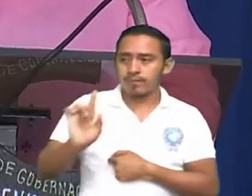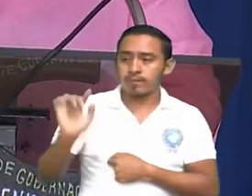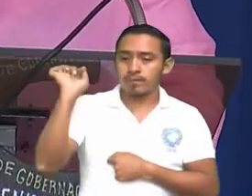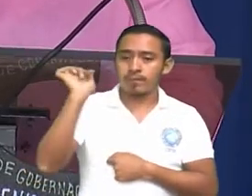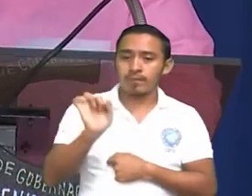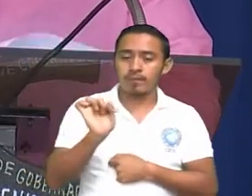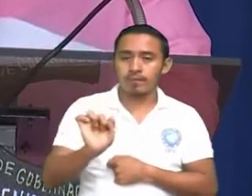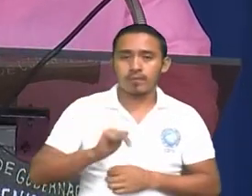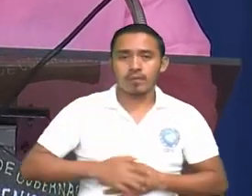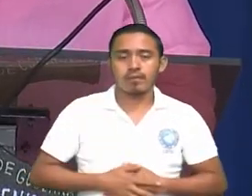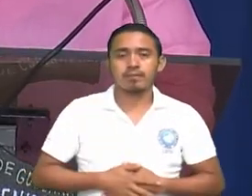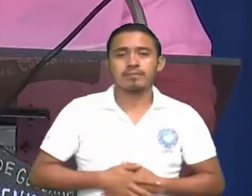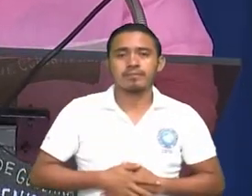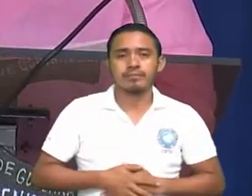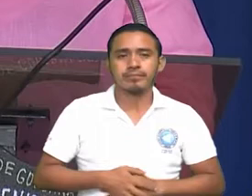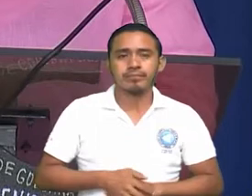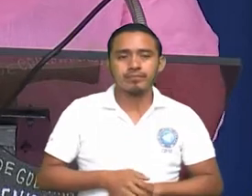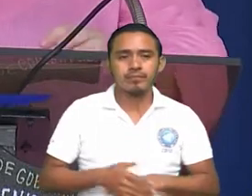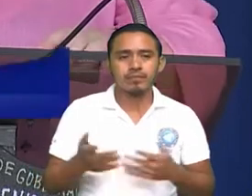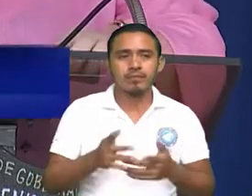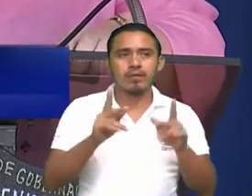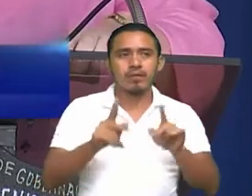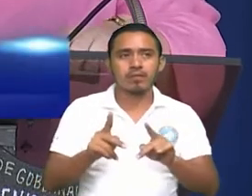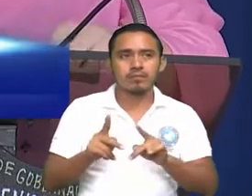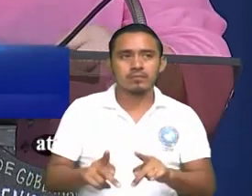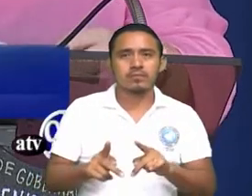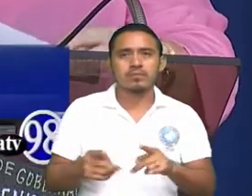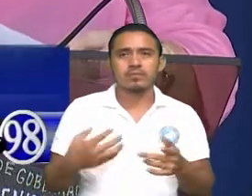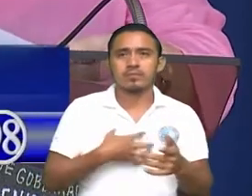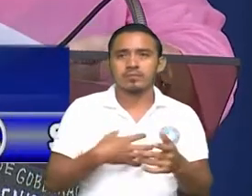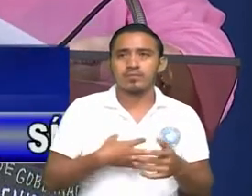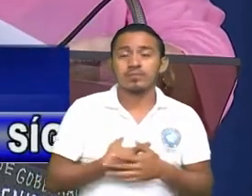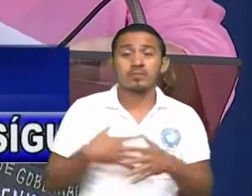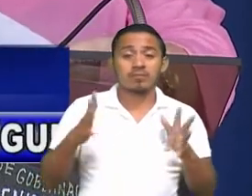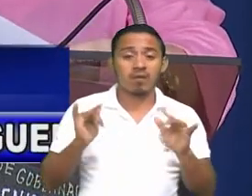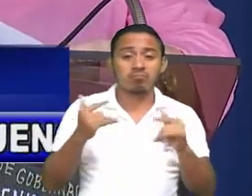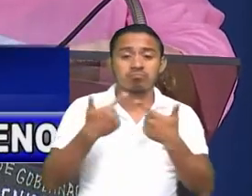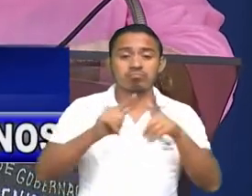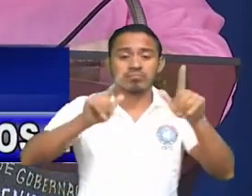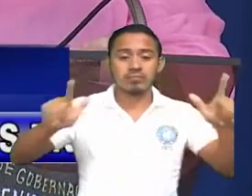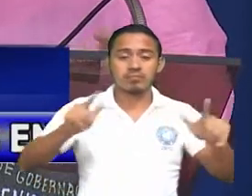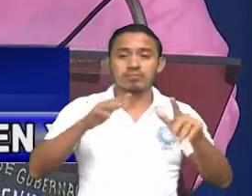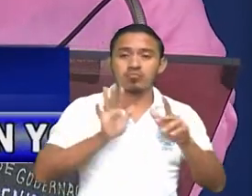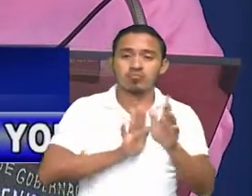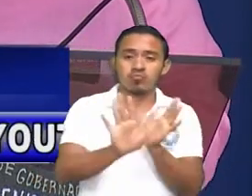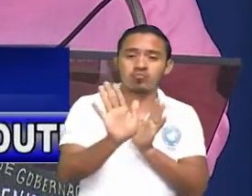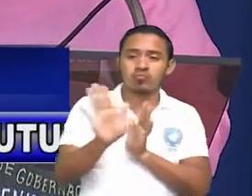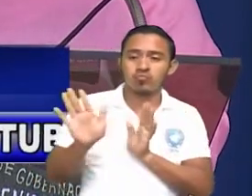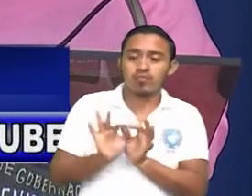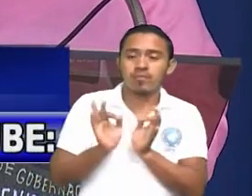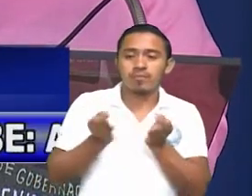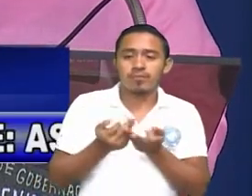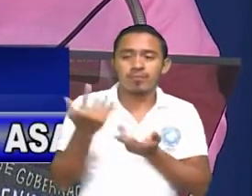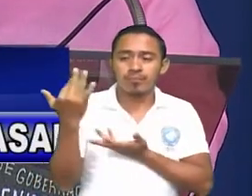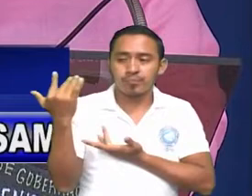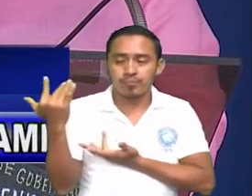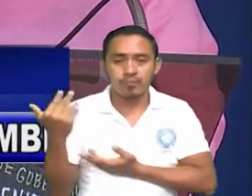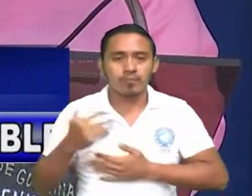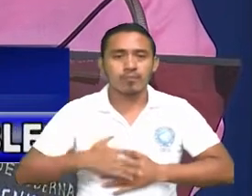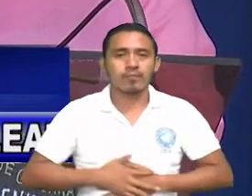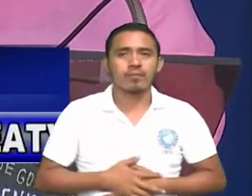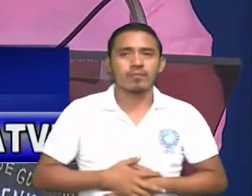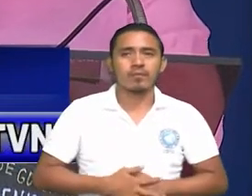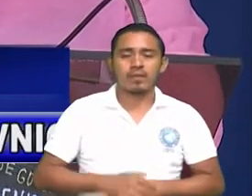momento, sobre todo para los que estarán obteniendo la libertad y sus familias que los están esperando.